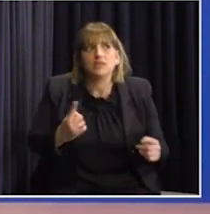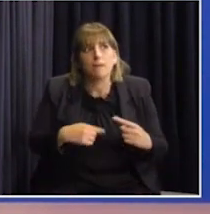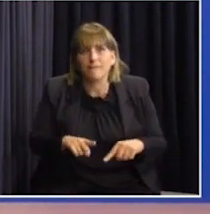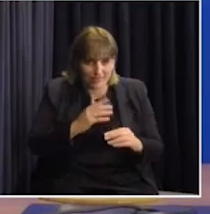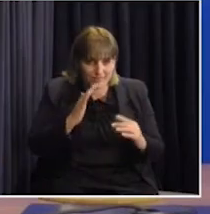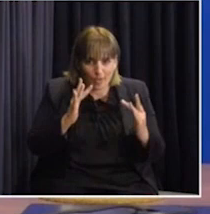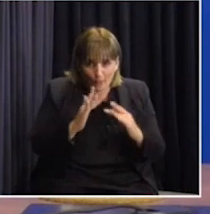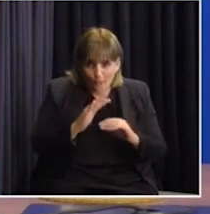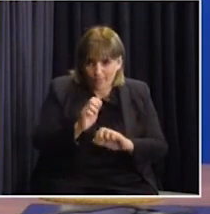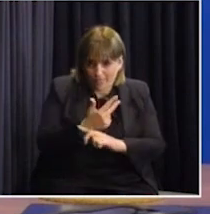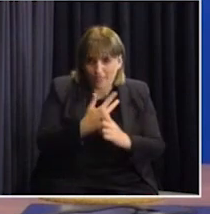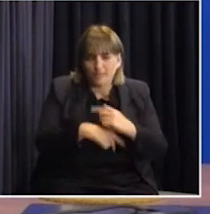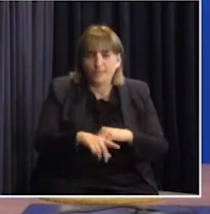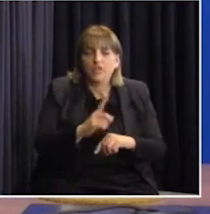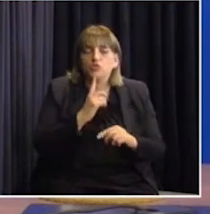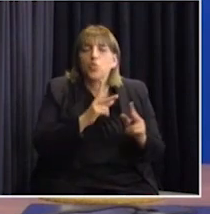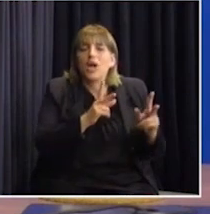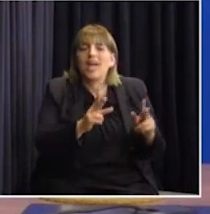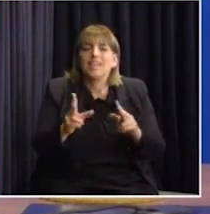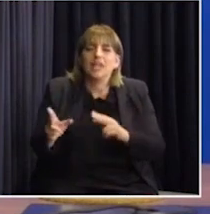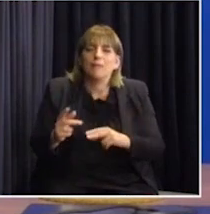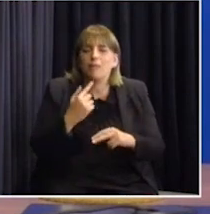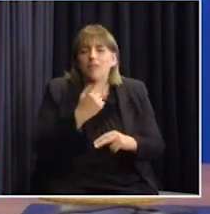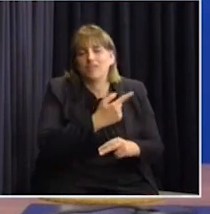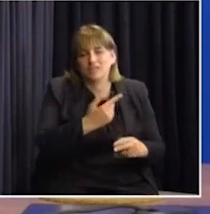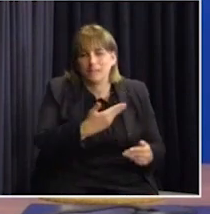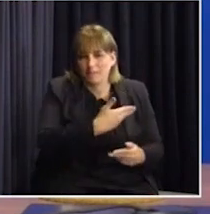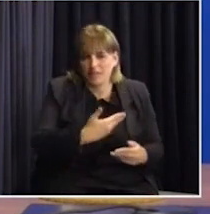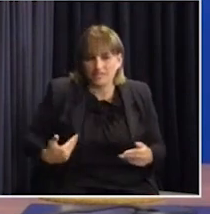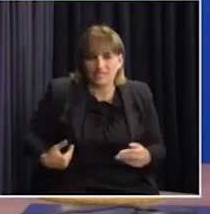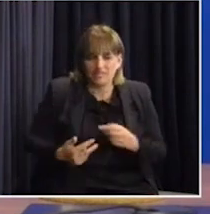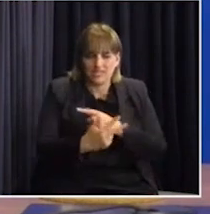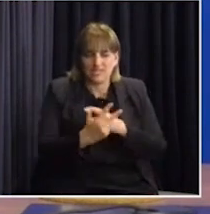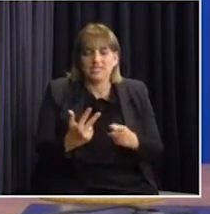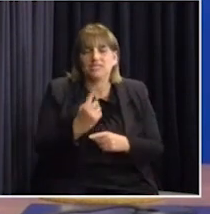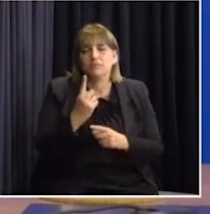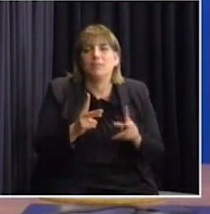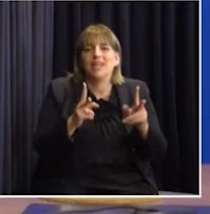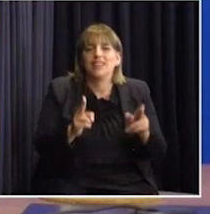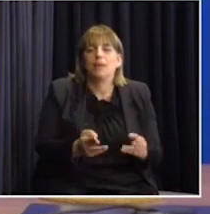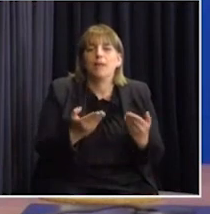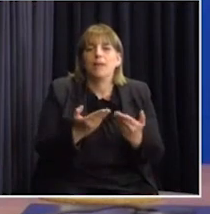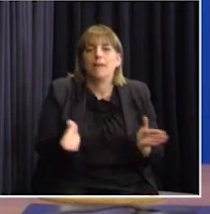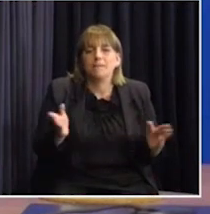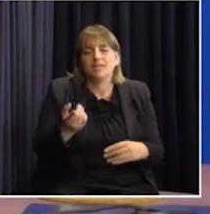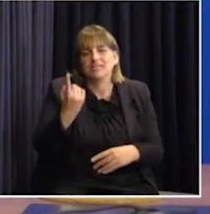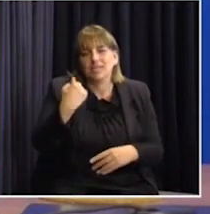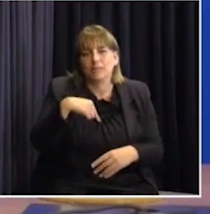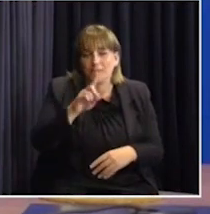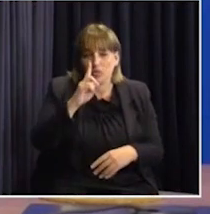menos firmeza las etapas como decía el señor presidente son son tres etapas la primera etapa que comienza el primero de